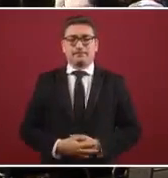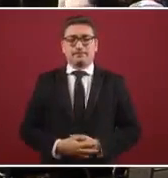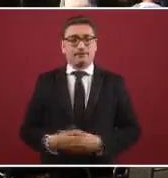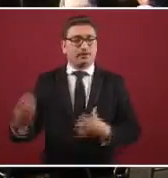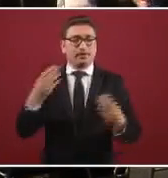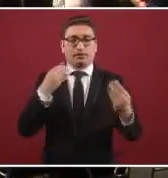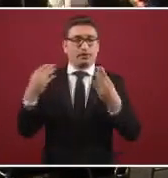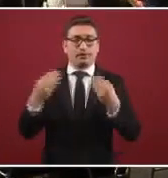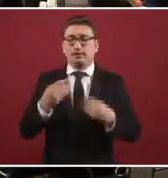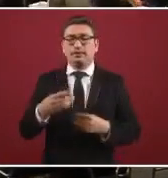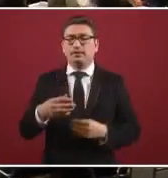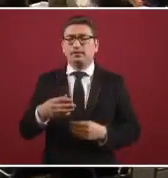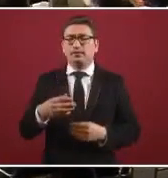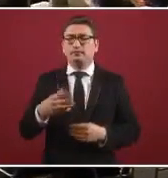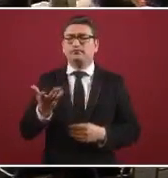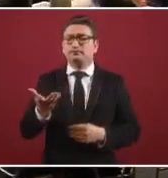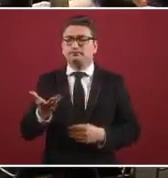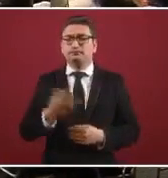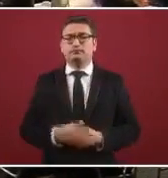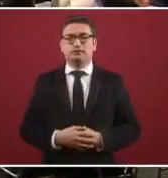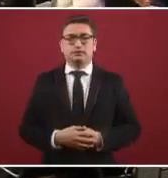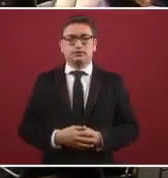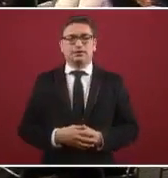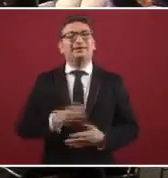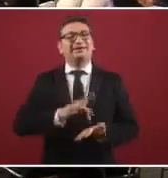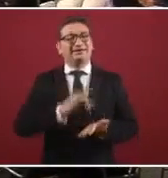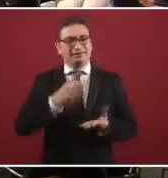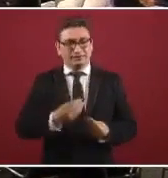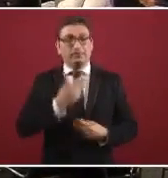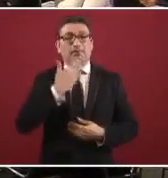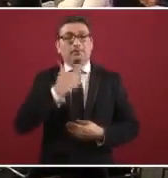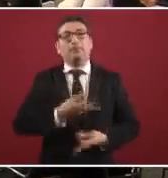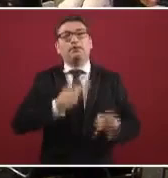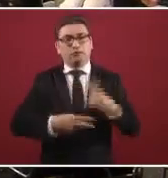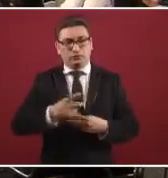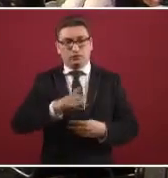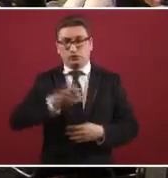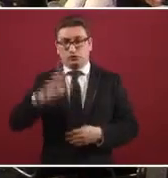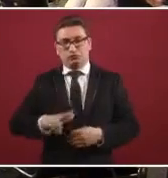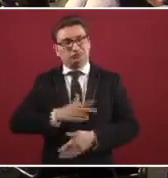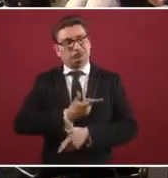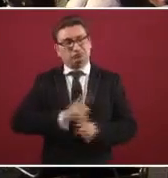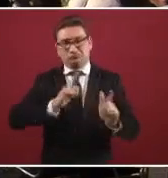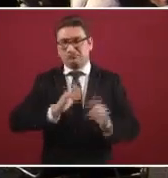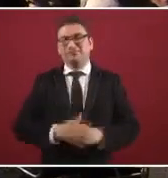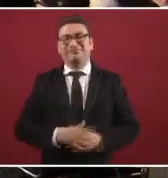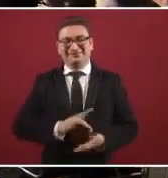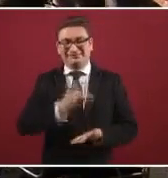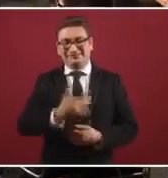Mande. Muchas gracias y bienvenido de nuevo cuando quiera a Costa Rica. Sí. Gracias.